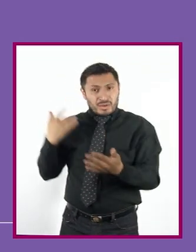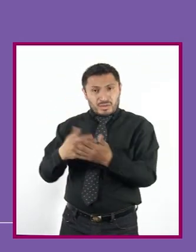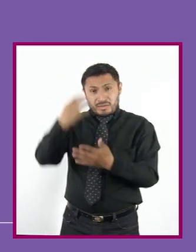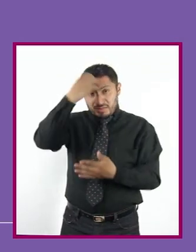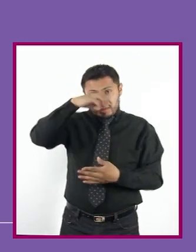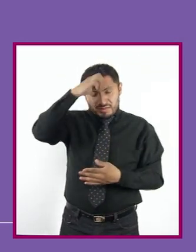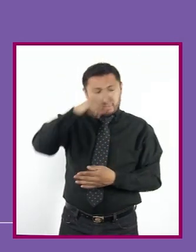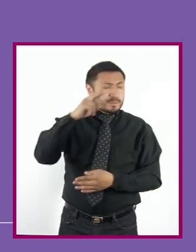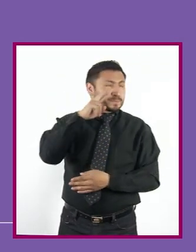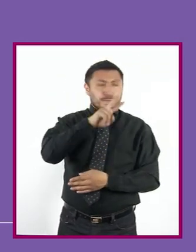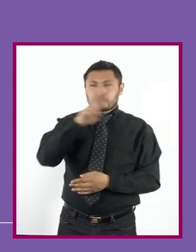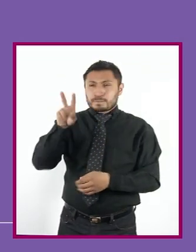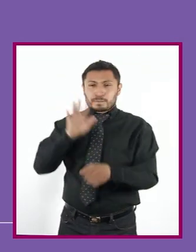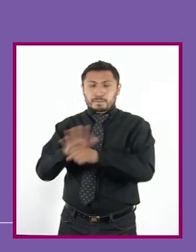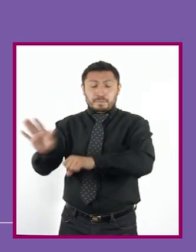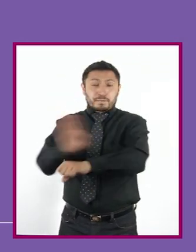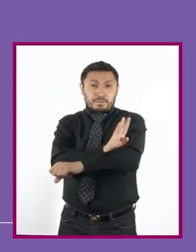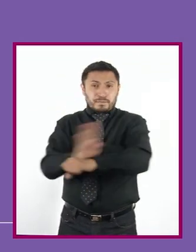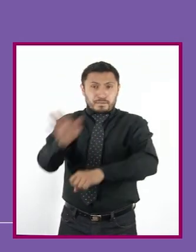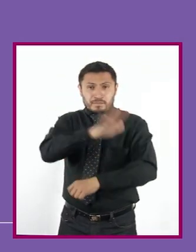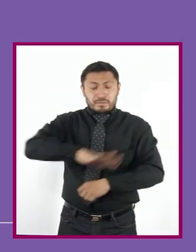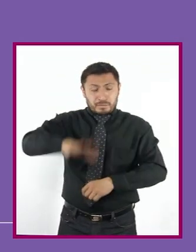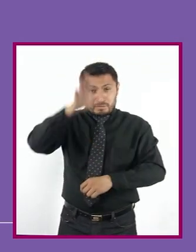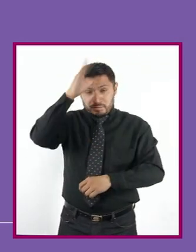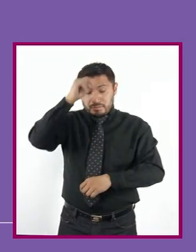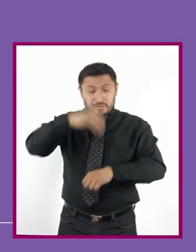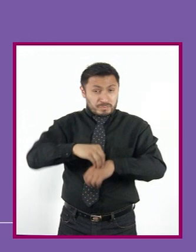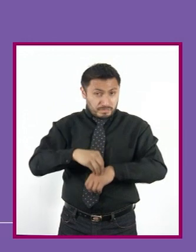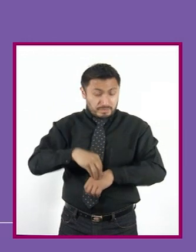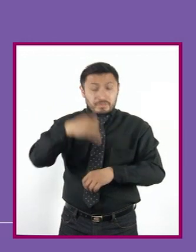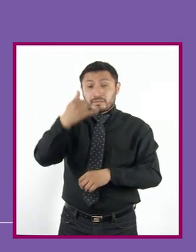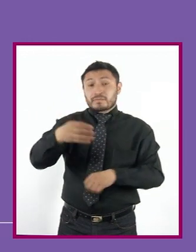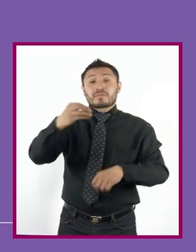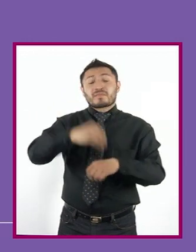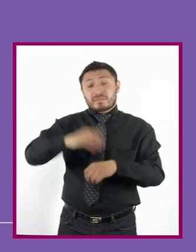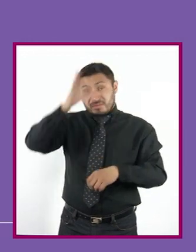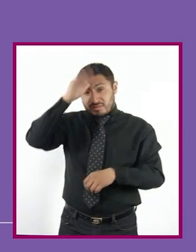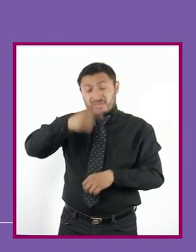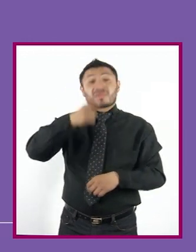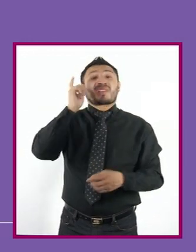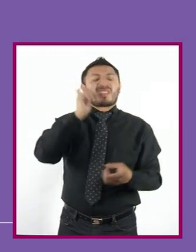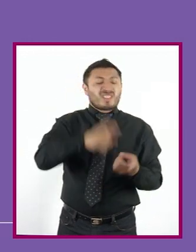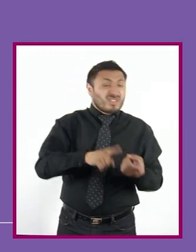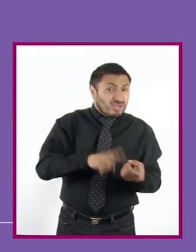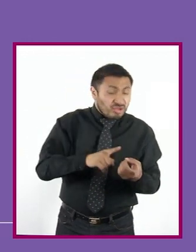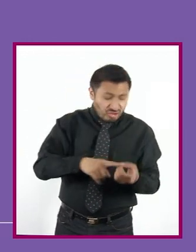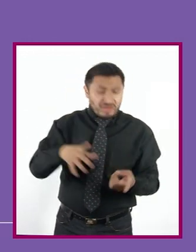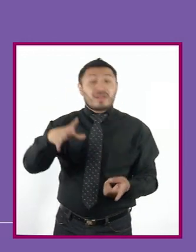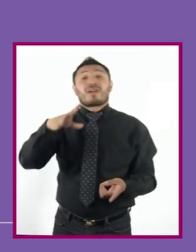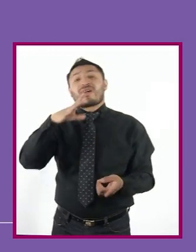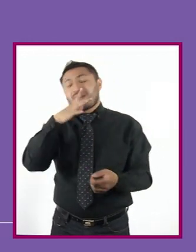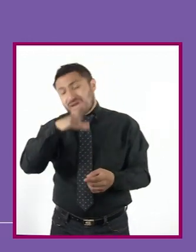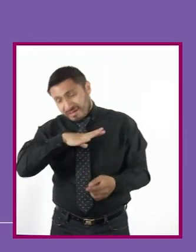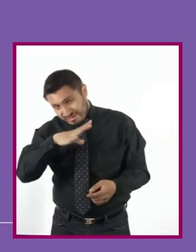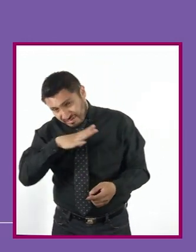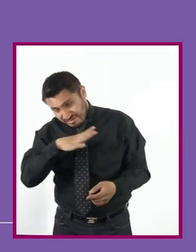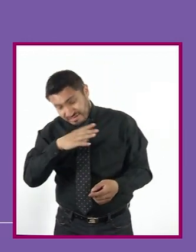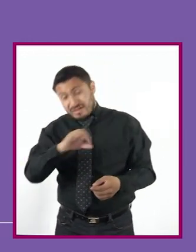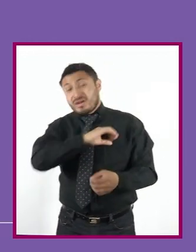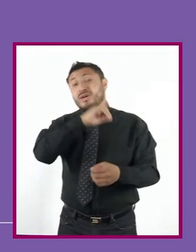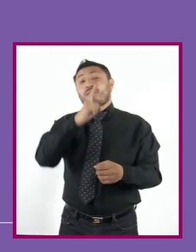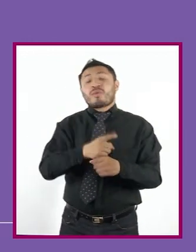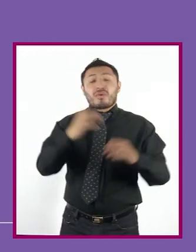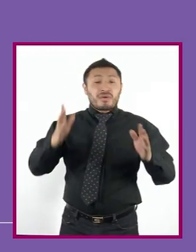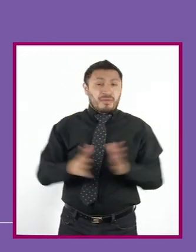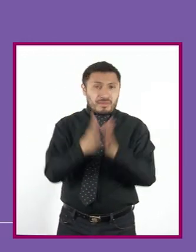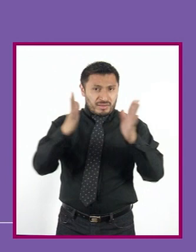de ver cuál es la ventaja de ponernos de acuerdo, ¿no? Y un ponernos de acuerdo donde tengamos oportunidad de participar en la